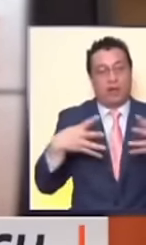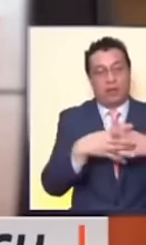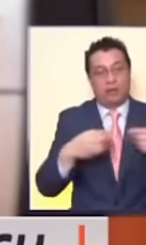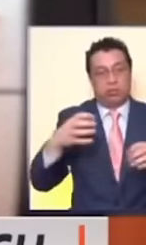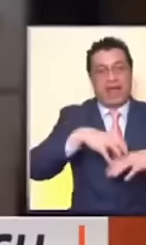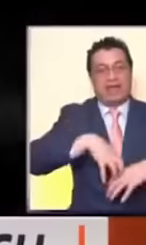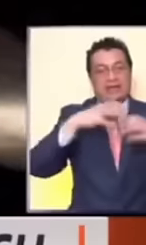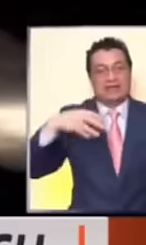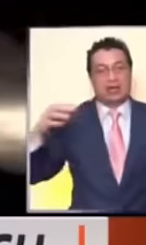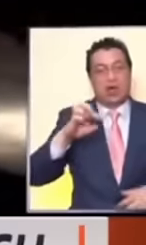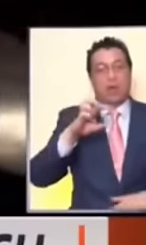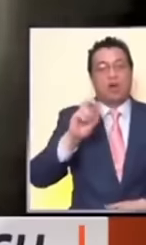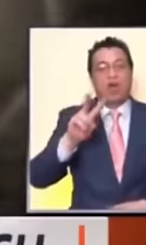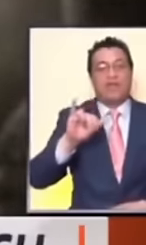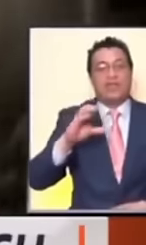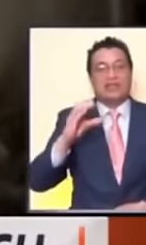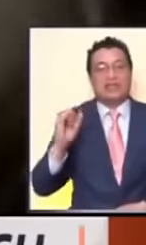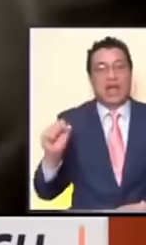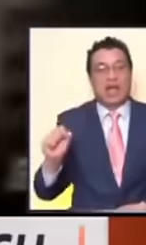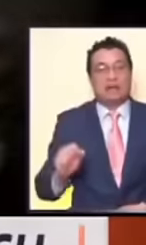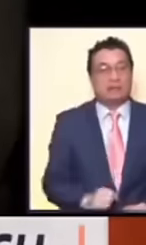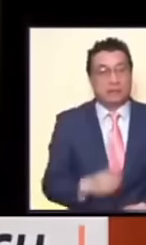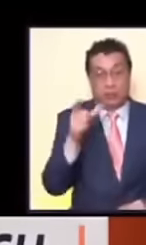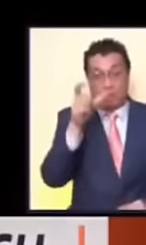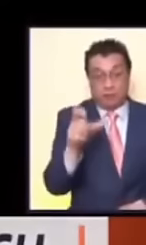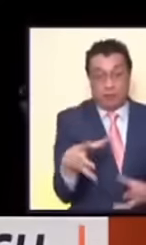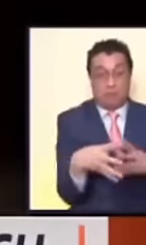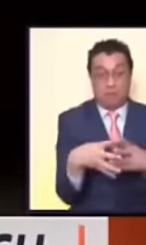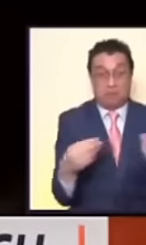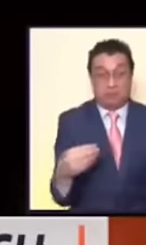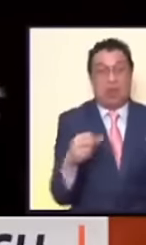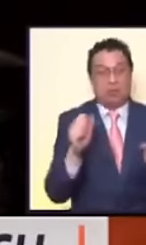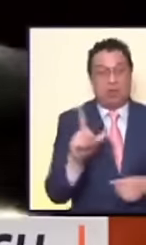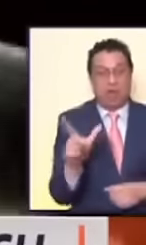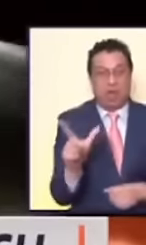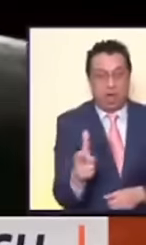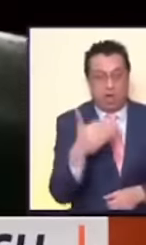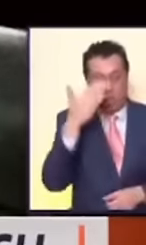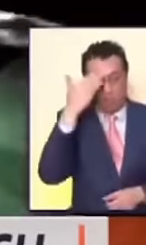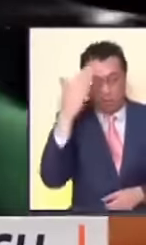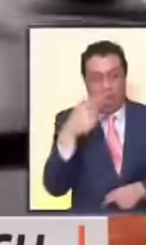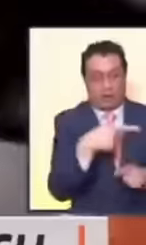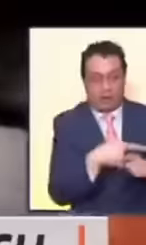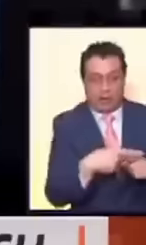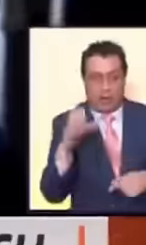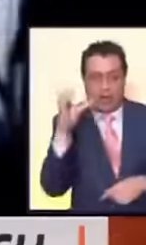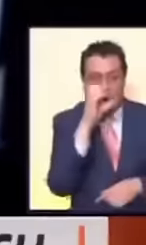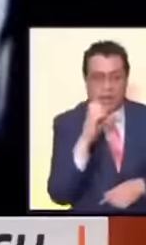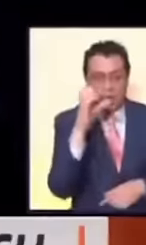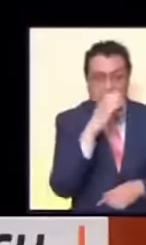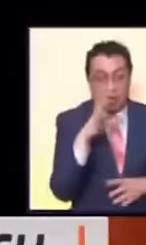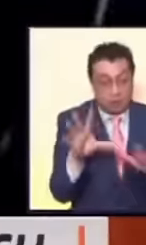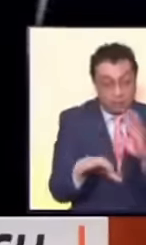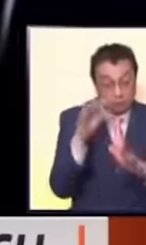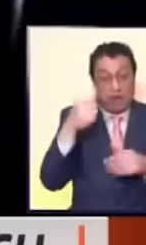Cerro Provincia. Una búsqueda de una persona extraviada puede durar horas, días, hasta semanas. El éxito o fracaso